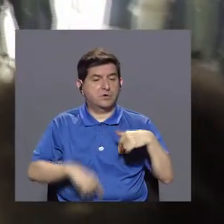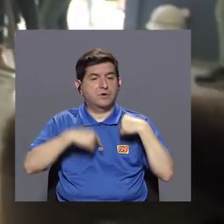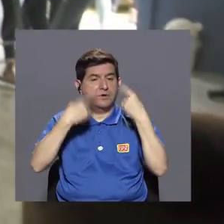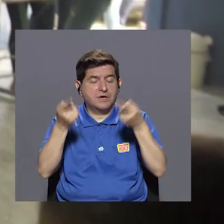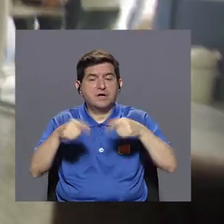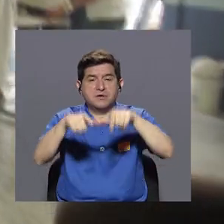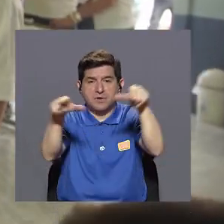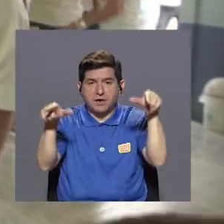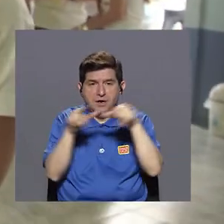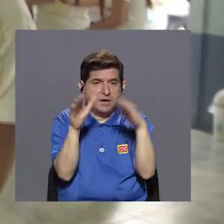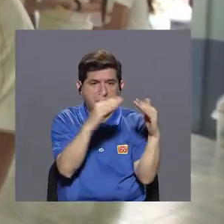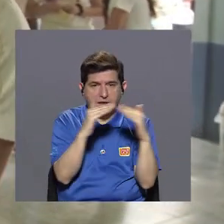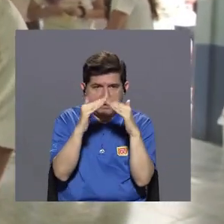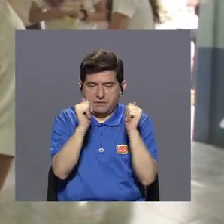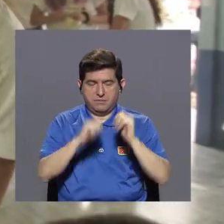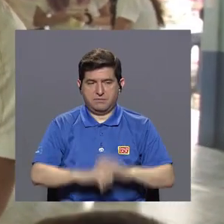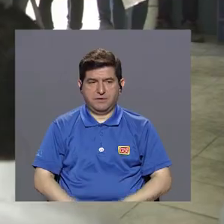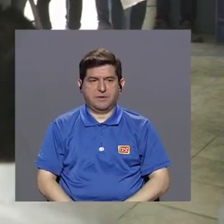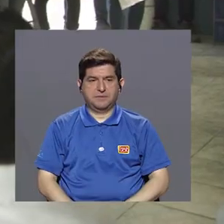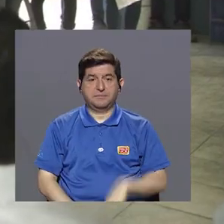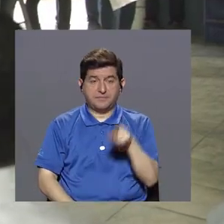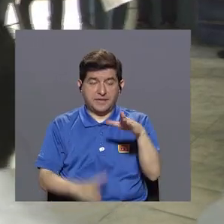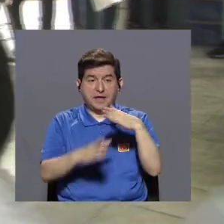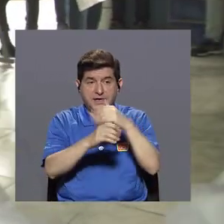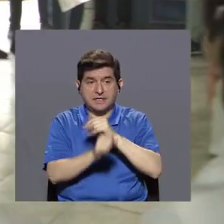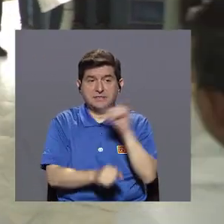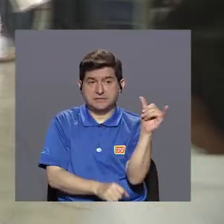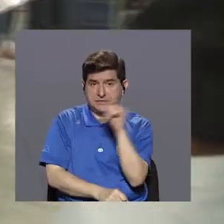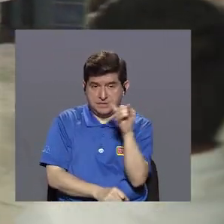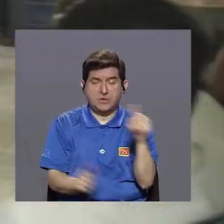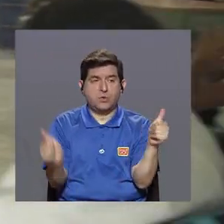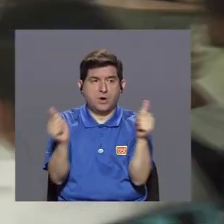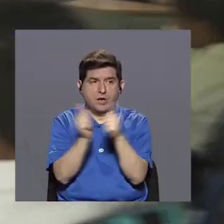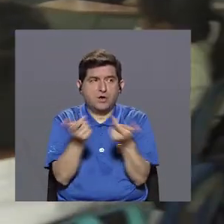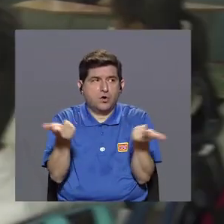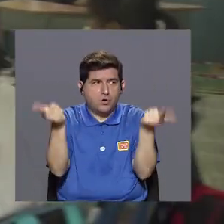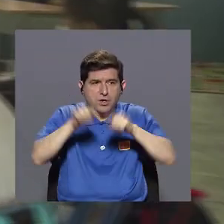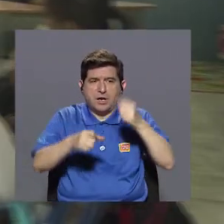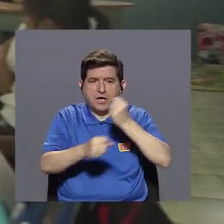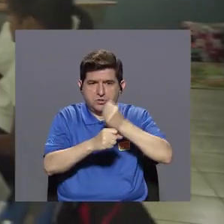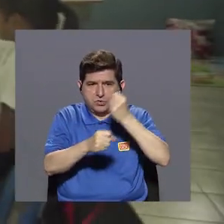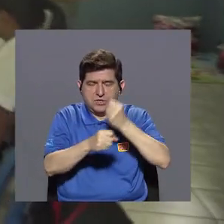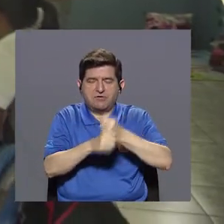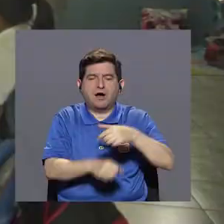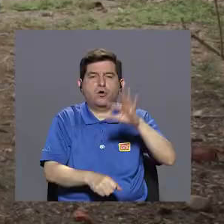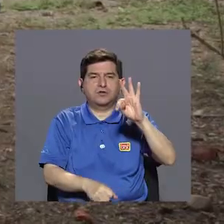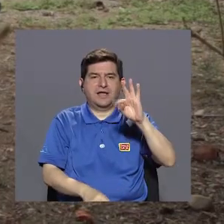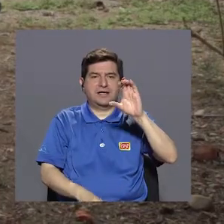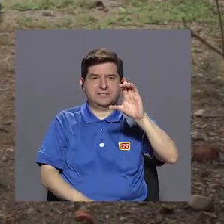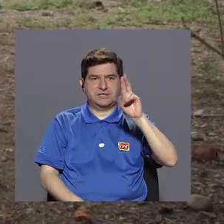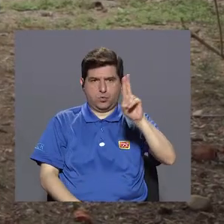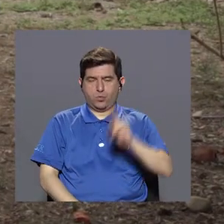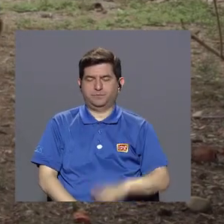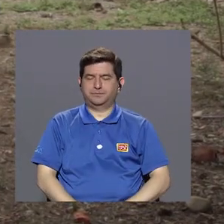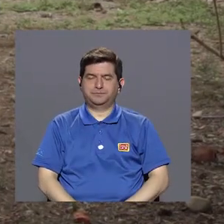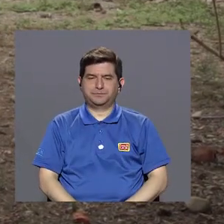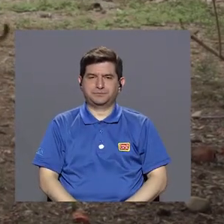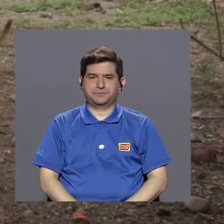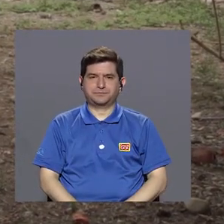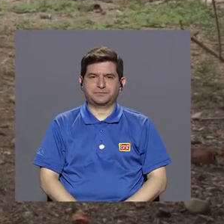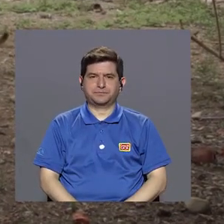van a esos espacios comunitarios. Así lo hacemos igual con, en el caso de los trabajos comunales. Igual,